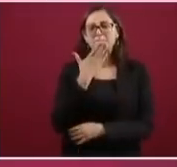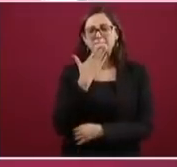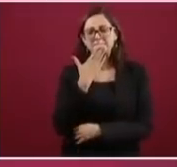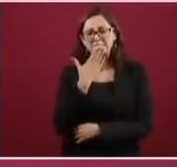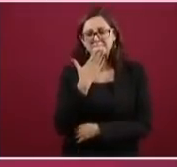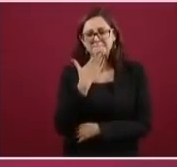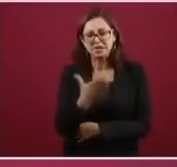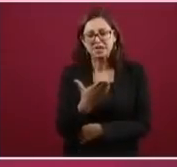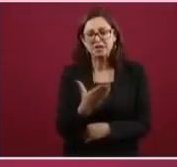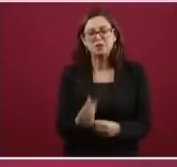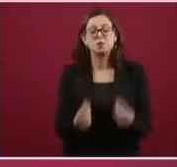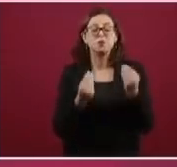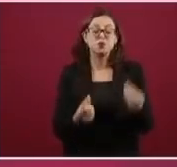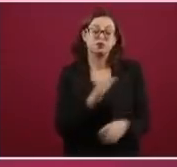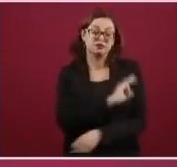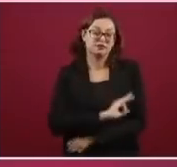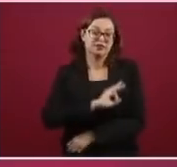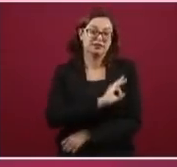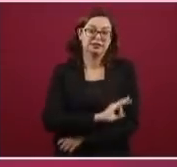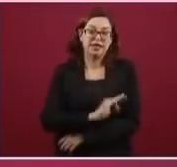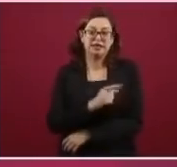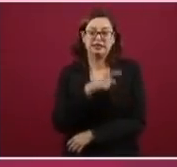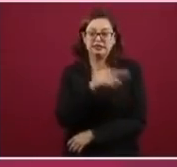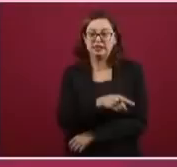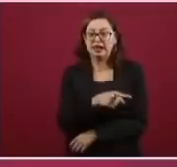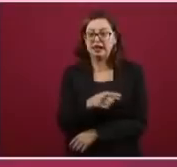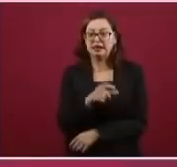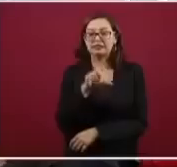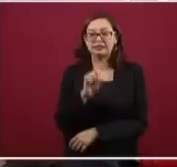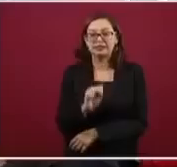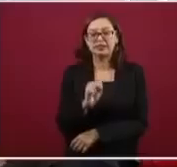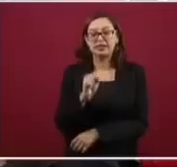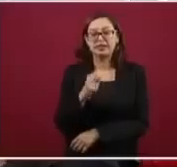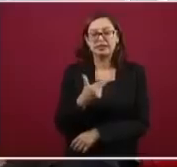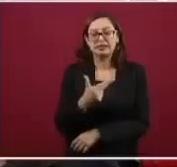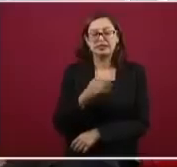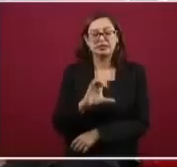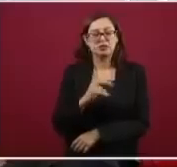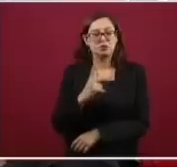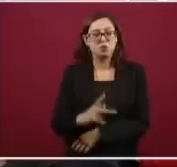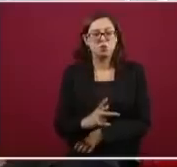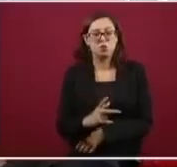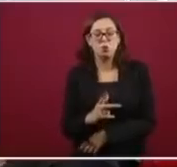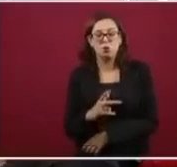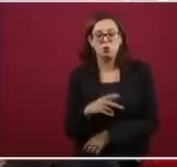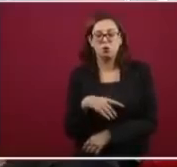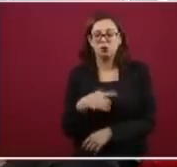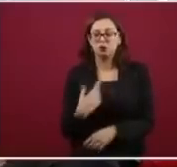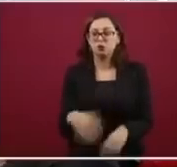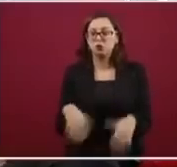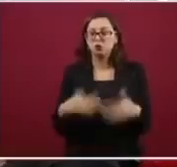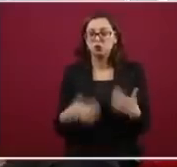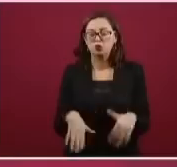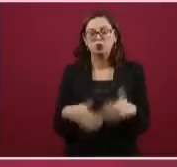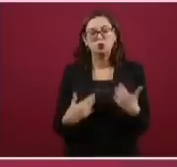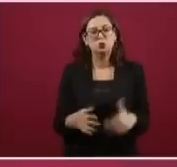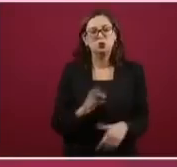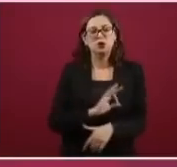pues felicito al equipo de hacienda no saben nos reunimos